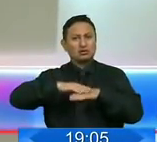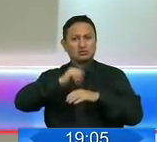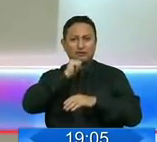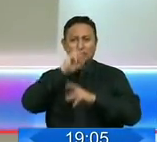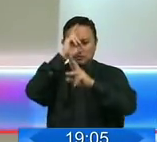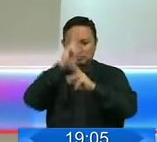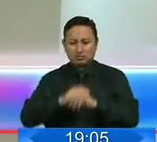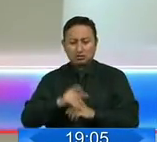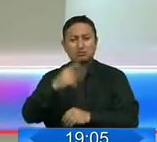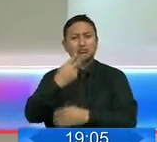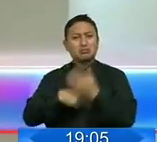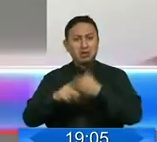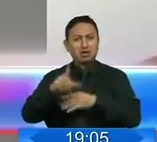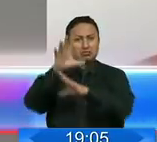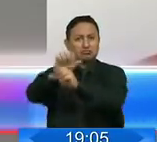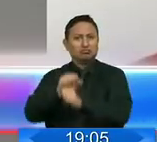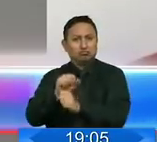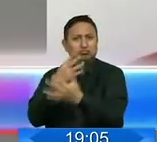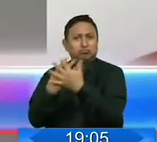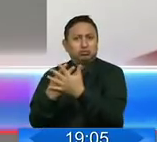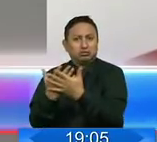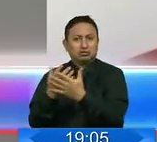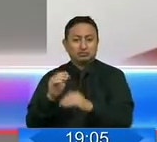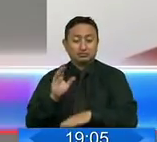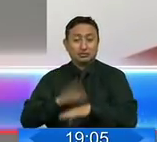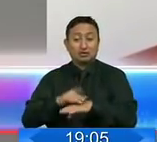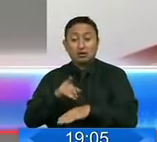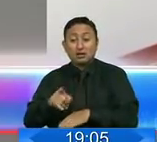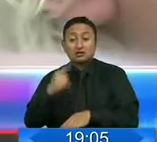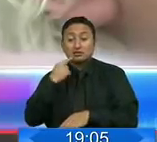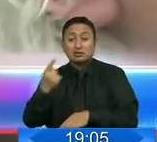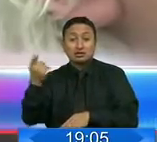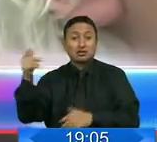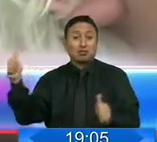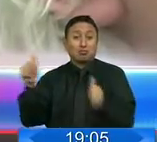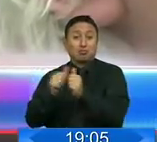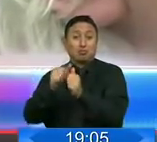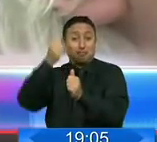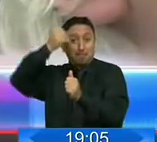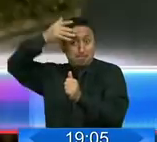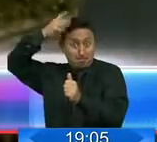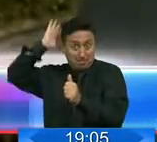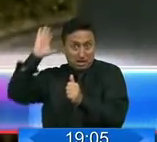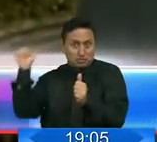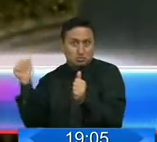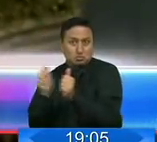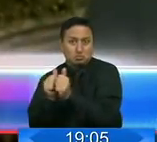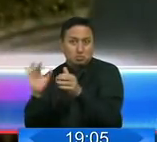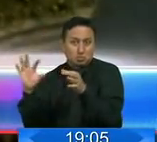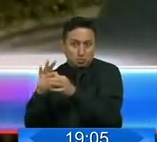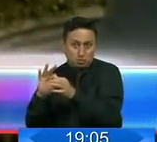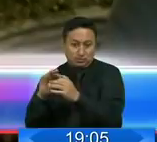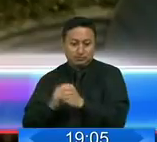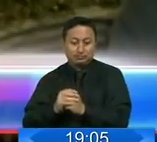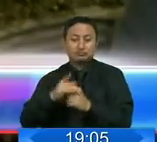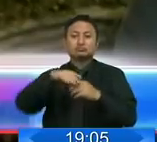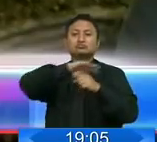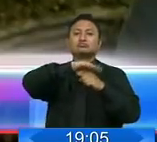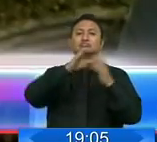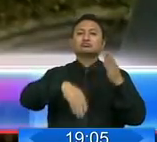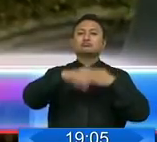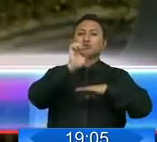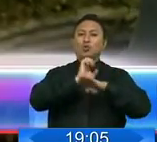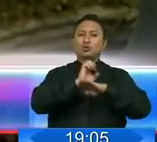detención de su hijo, quien fue aprehendido por sus supuestos vínculos con Julian Assange. La Cancillería ecuatoriana no ha emitido hasta el momento